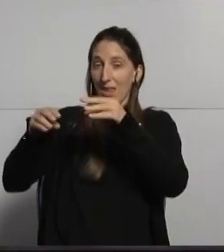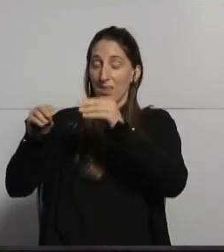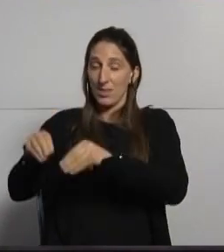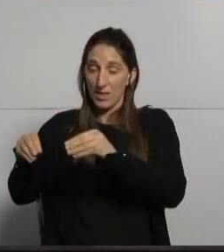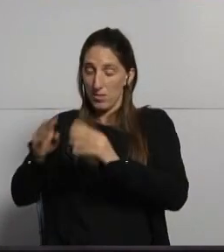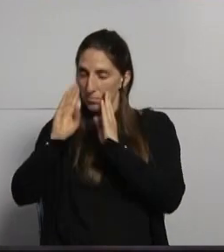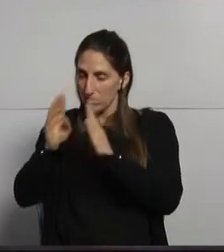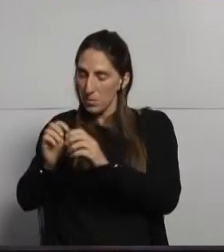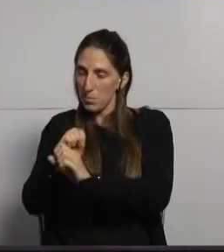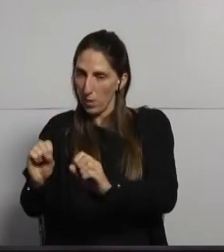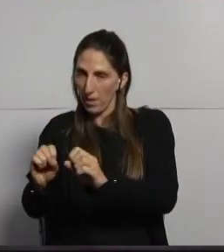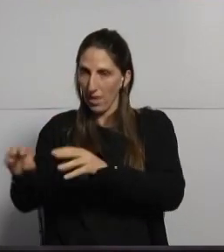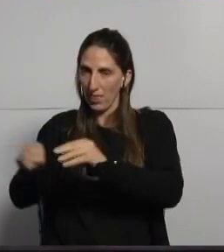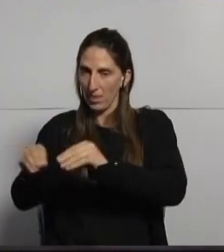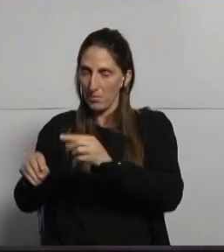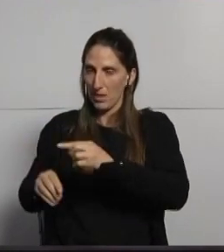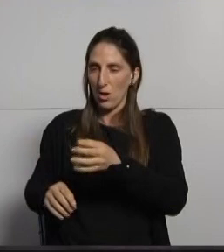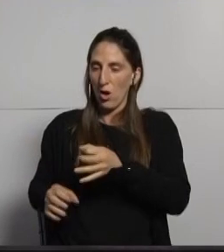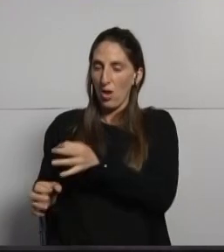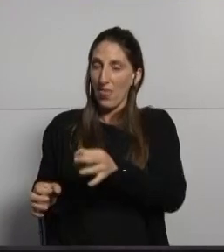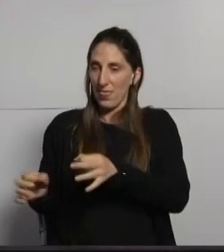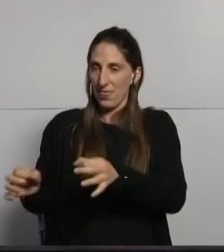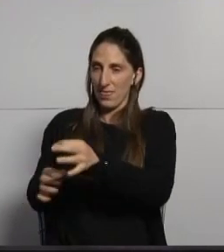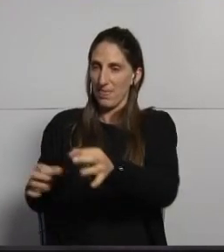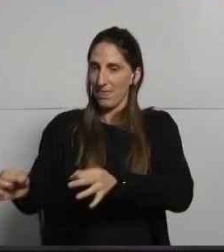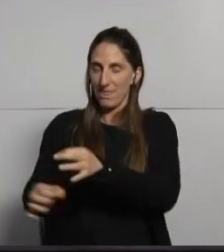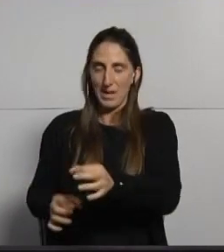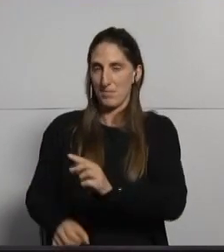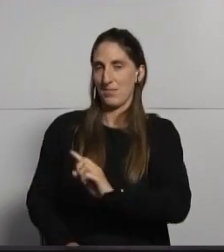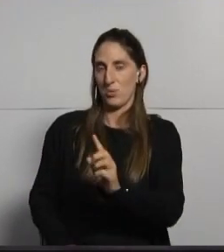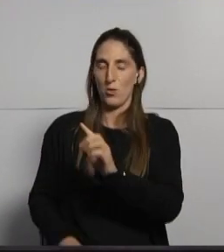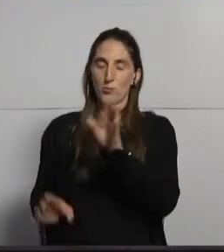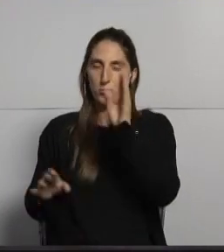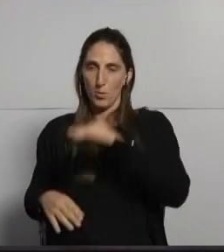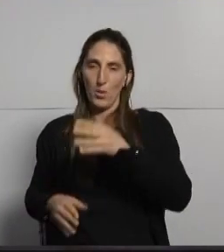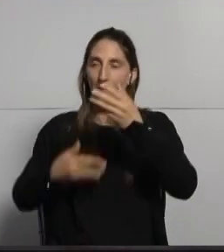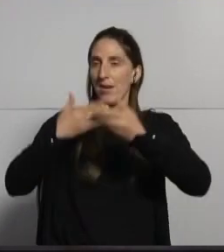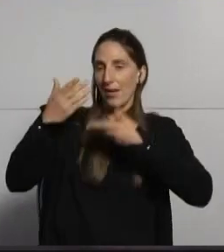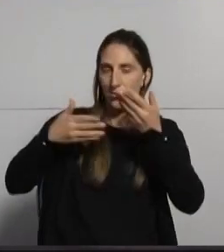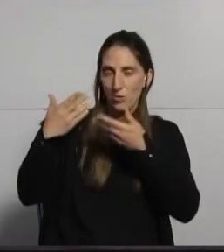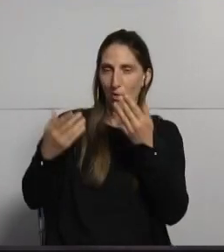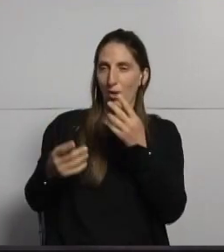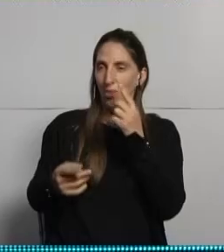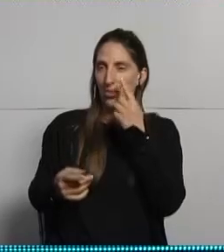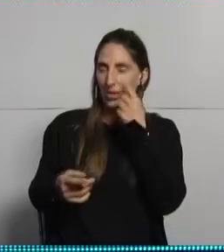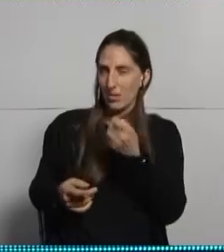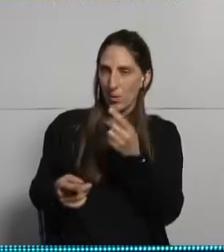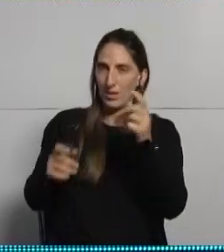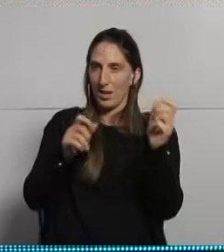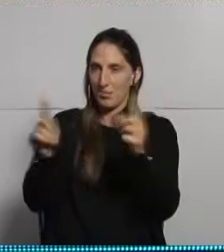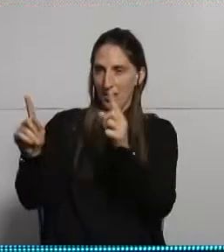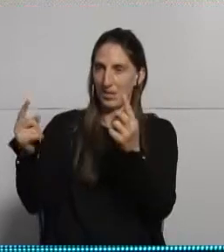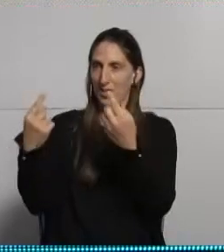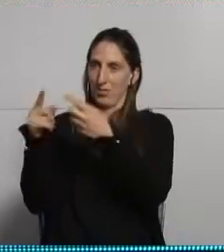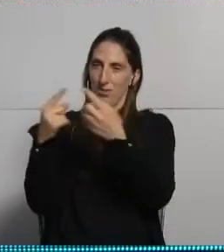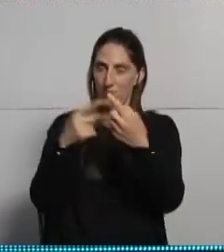específicas. Puede jugar al ajedrez, pero no puede jugar a las damas. No puede componer una canción, no puede distinguir unas imágenes de otras, que son problemas